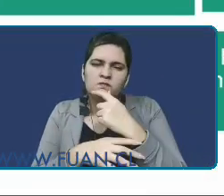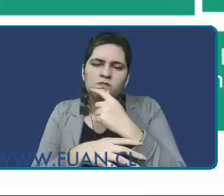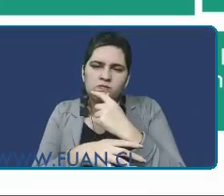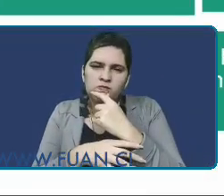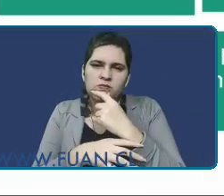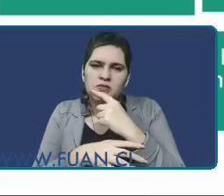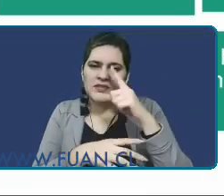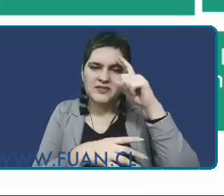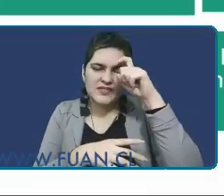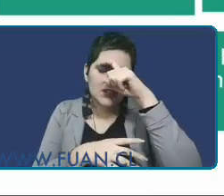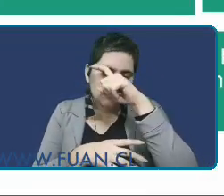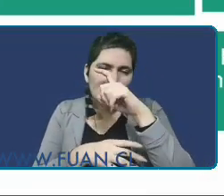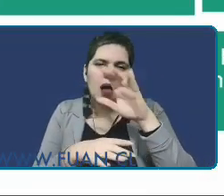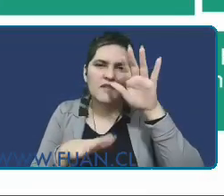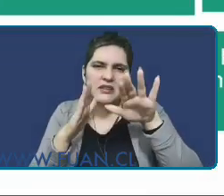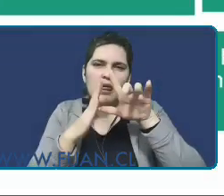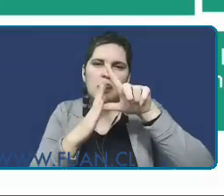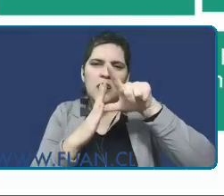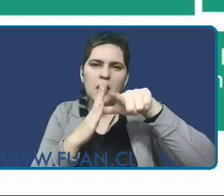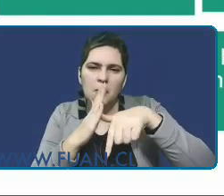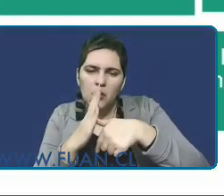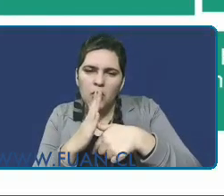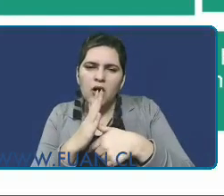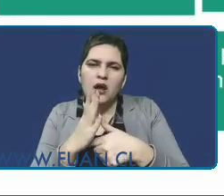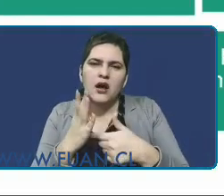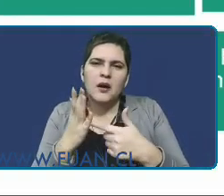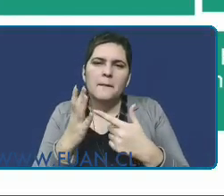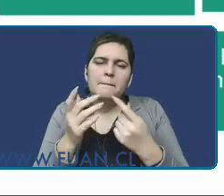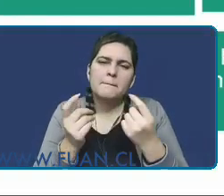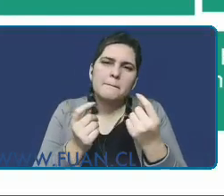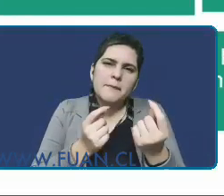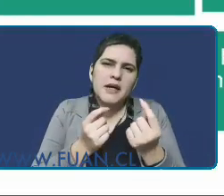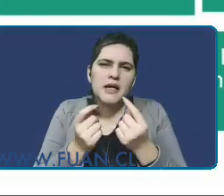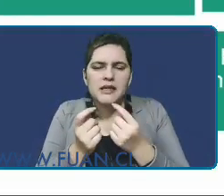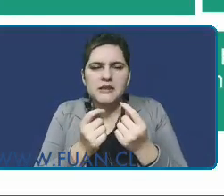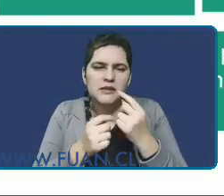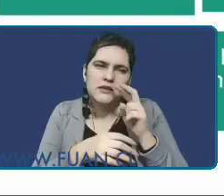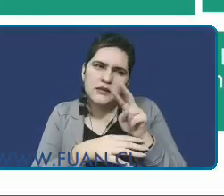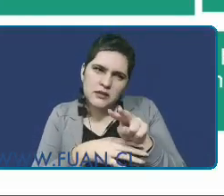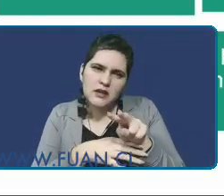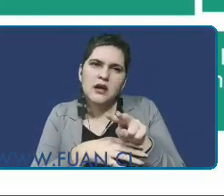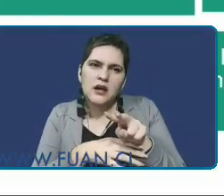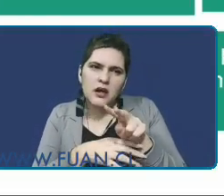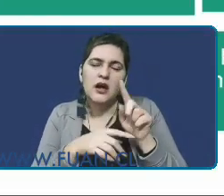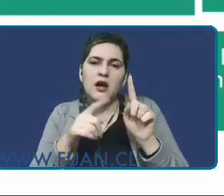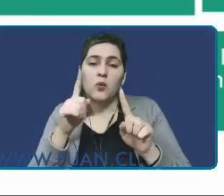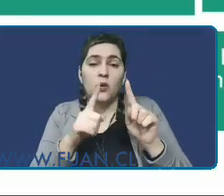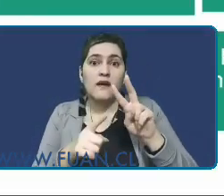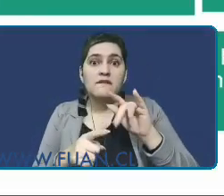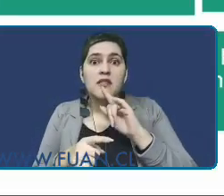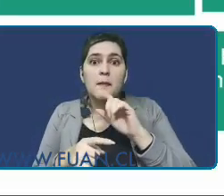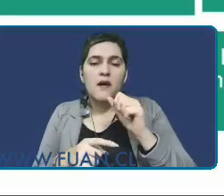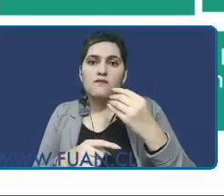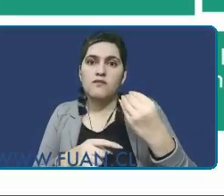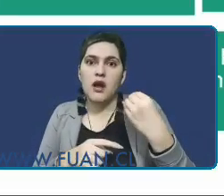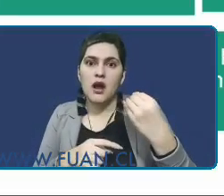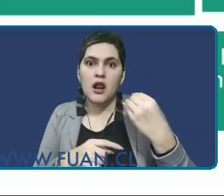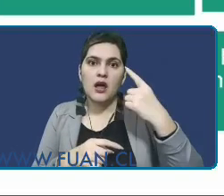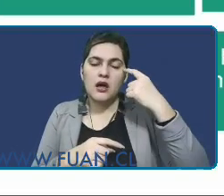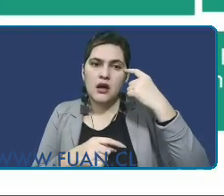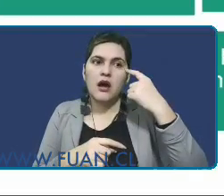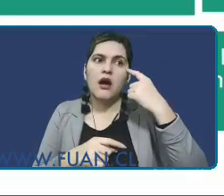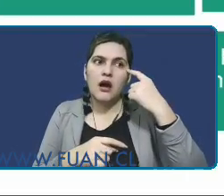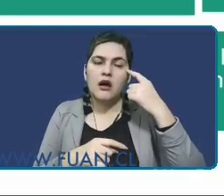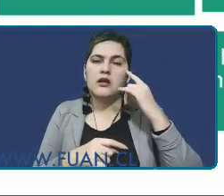un poco entre que nos demoramos harto tiempo en decir que algunas vitaminas eran buenas, hasta que sale la evidencia de que sí, estas